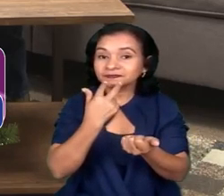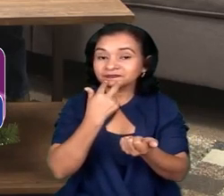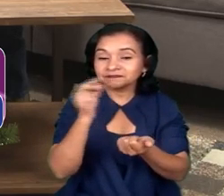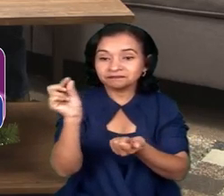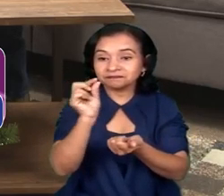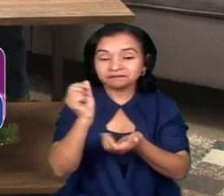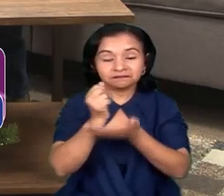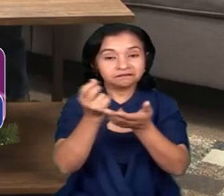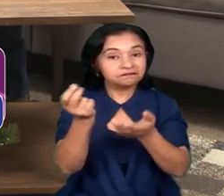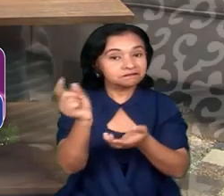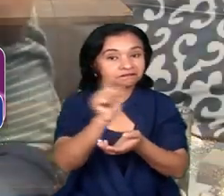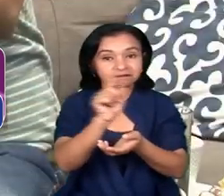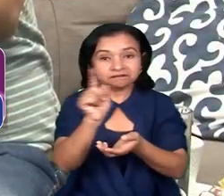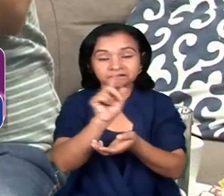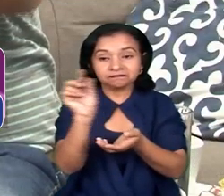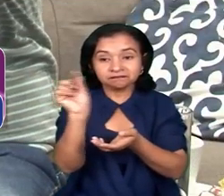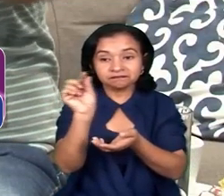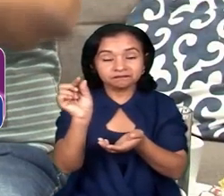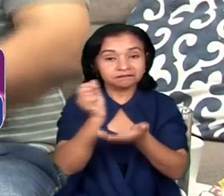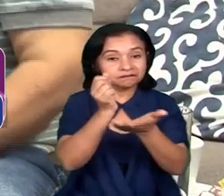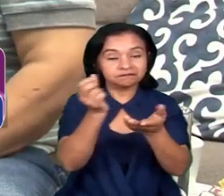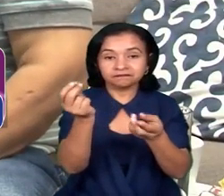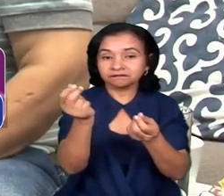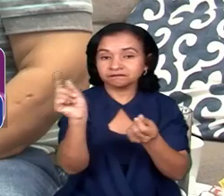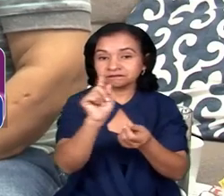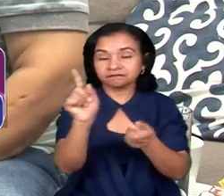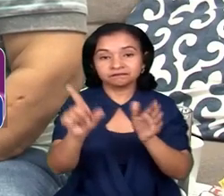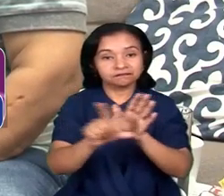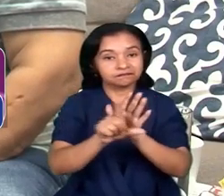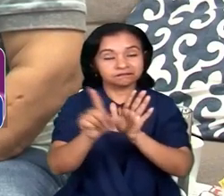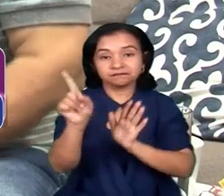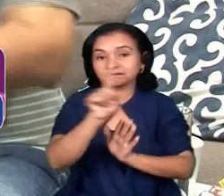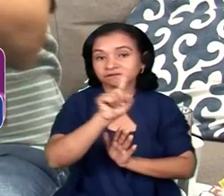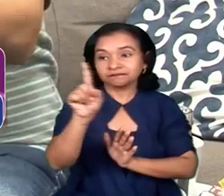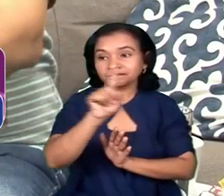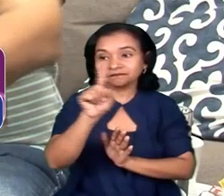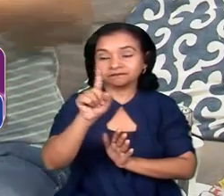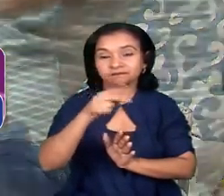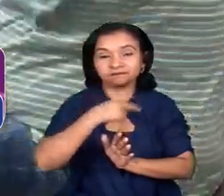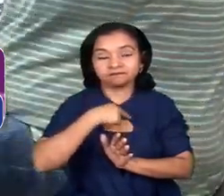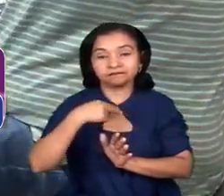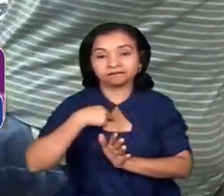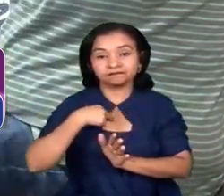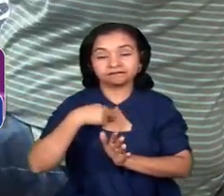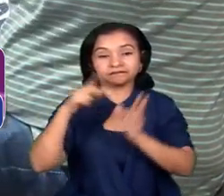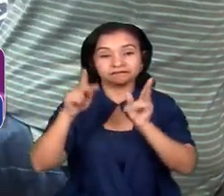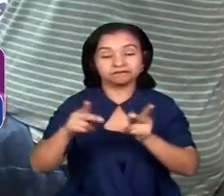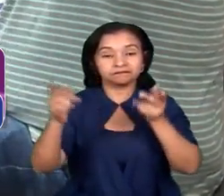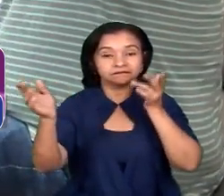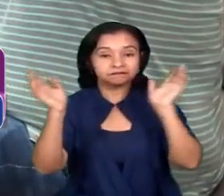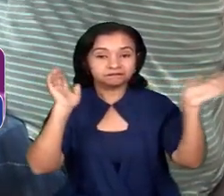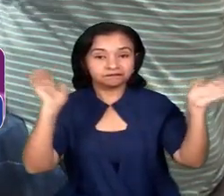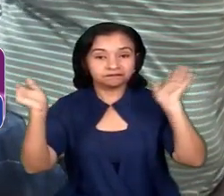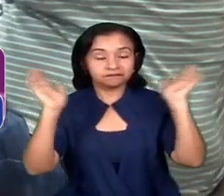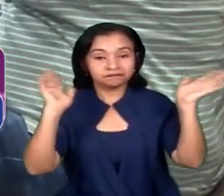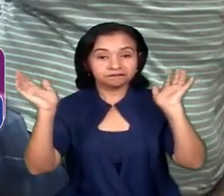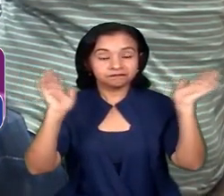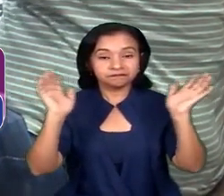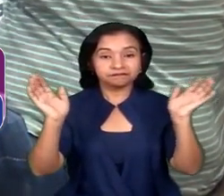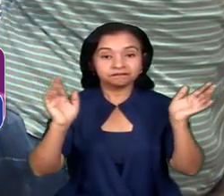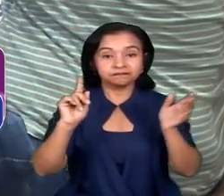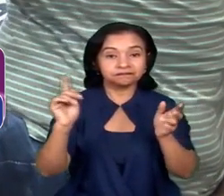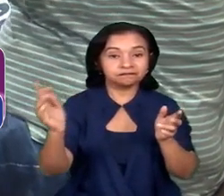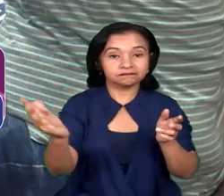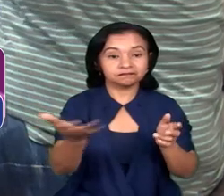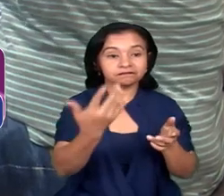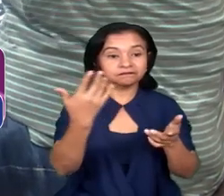financiera, no están haciendo lo que la ley les manda. Y están agarrando a los comerciantes y a